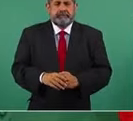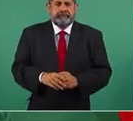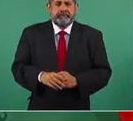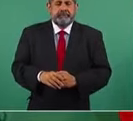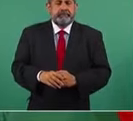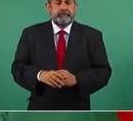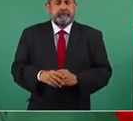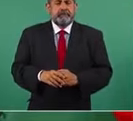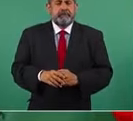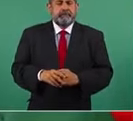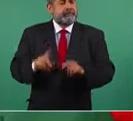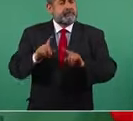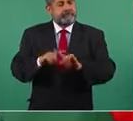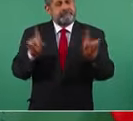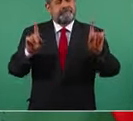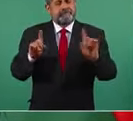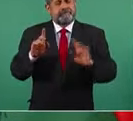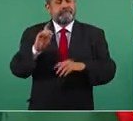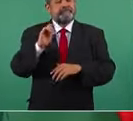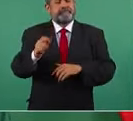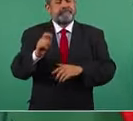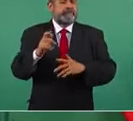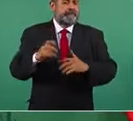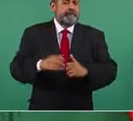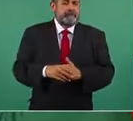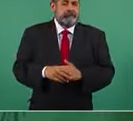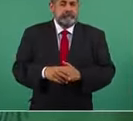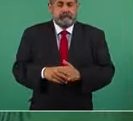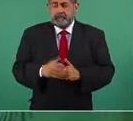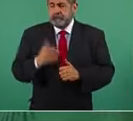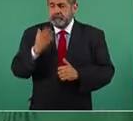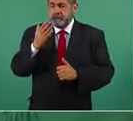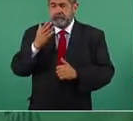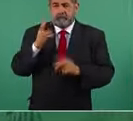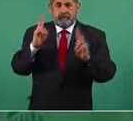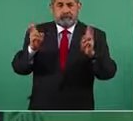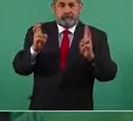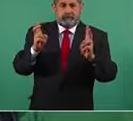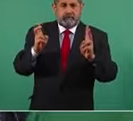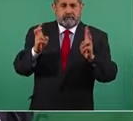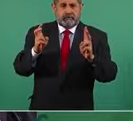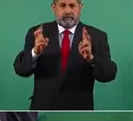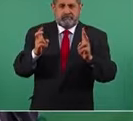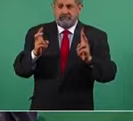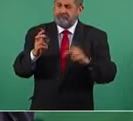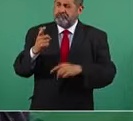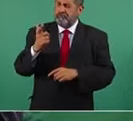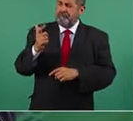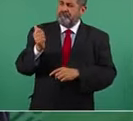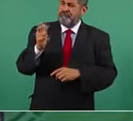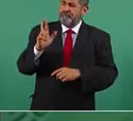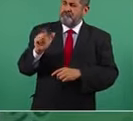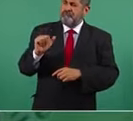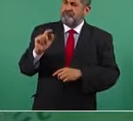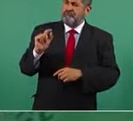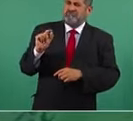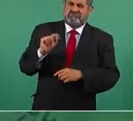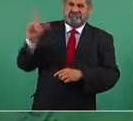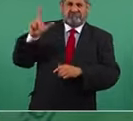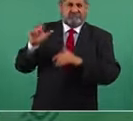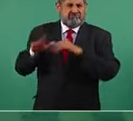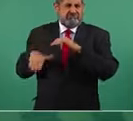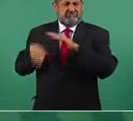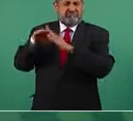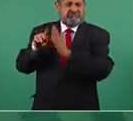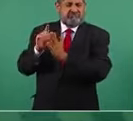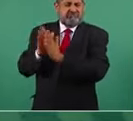Porque es distinto ser un buen escritor a ser un gran escritor. Pero eso es